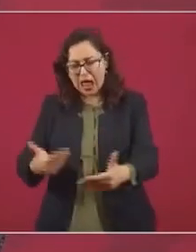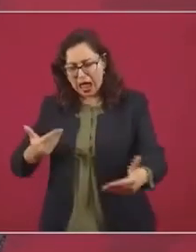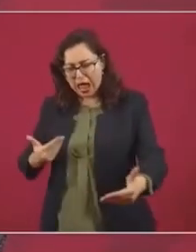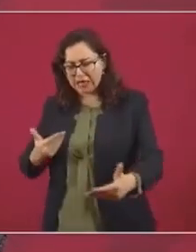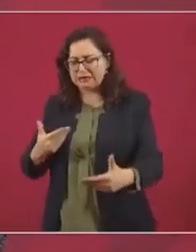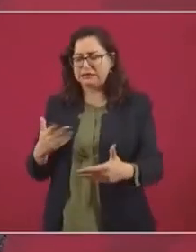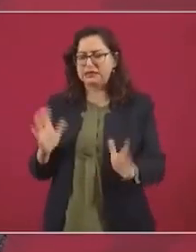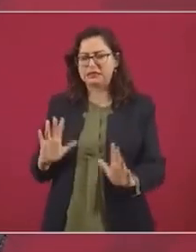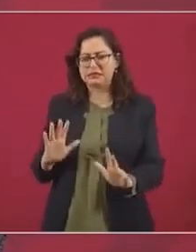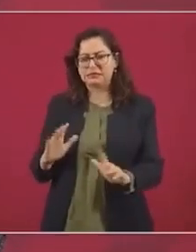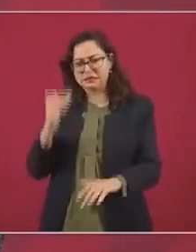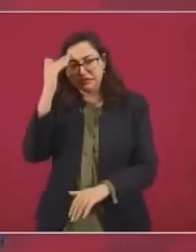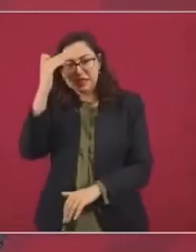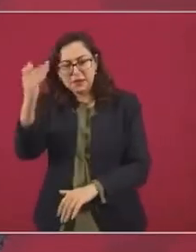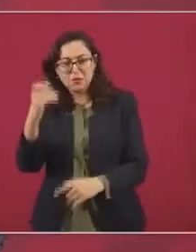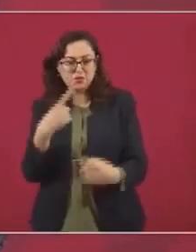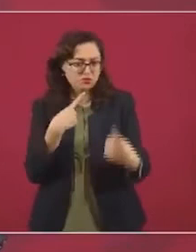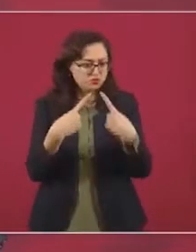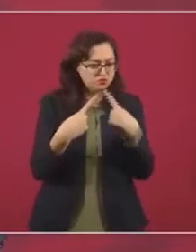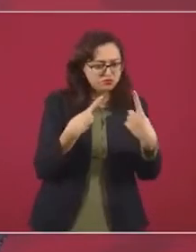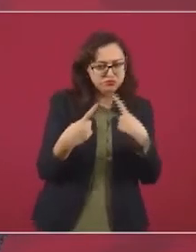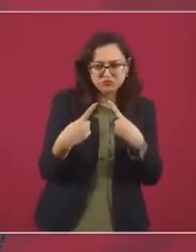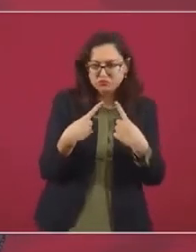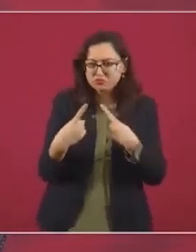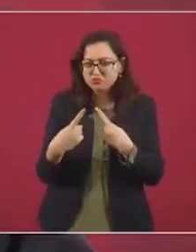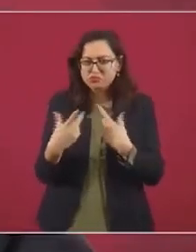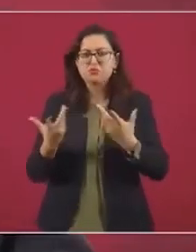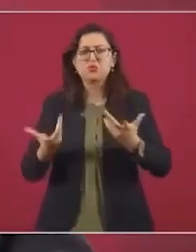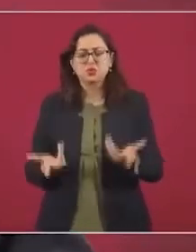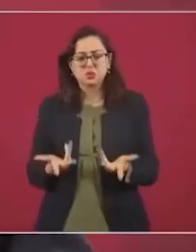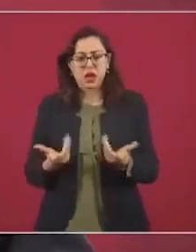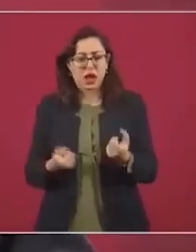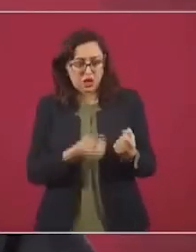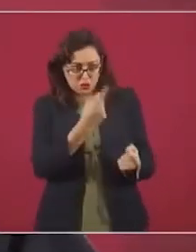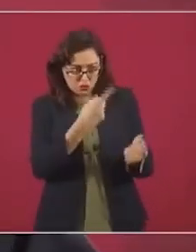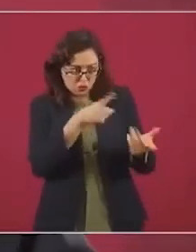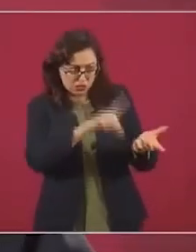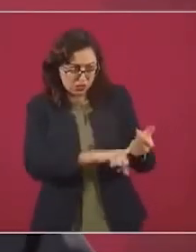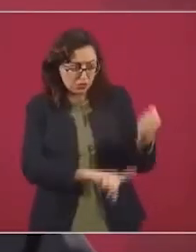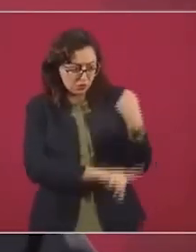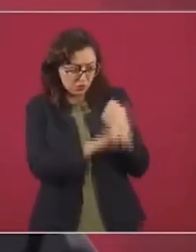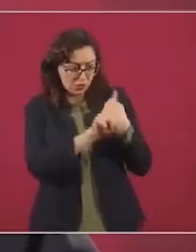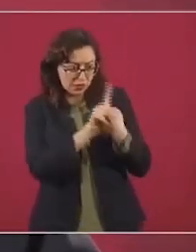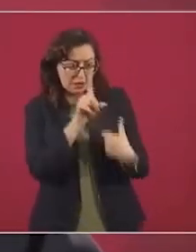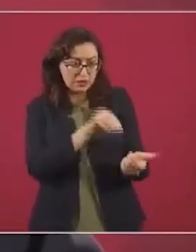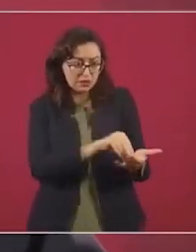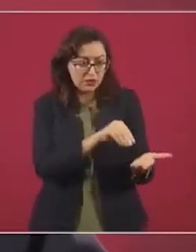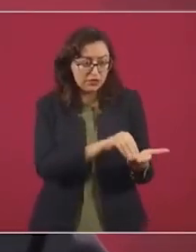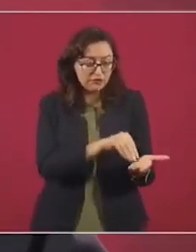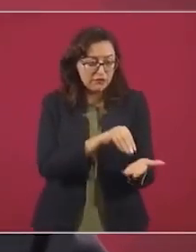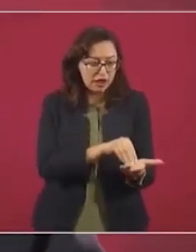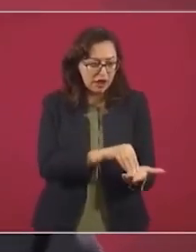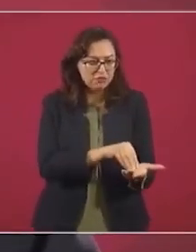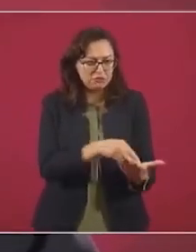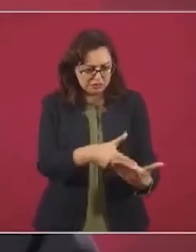de espacio para quienes tienen este tipo de problemas, pues los puedan